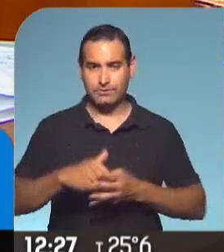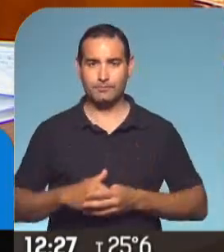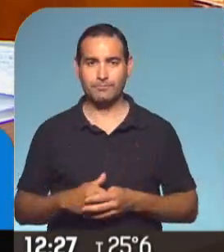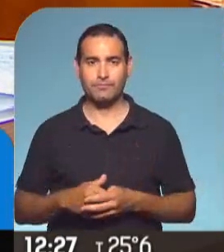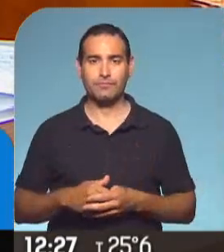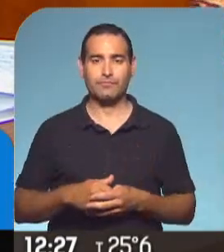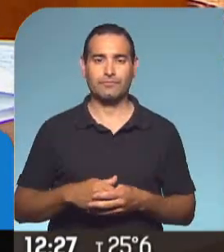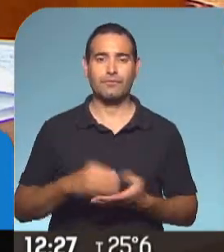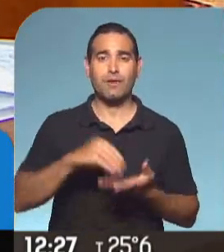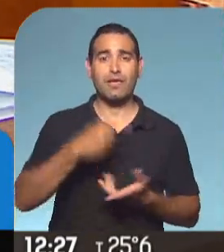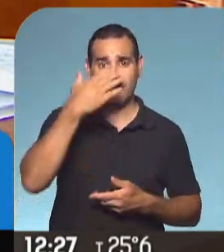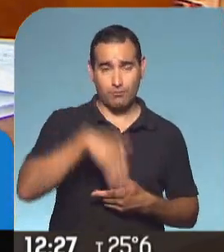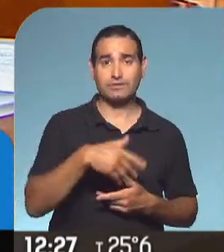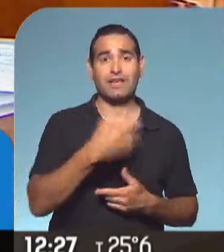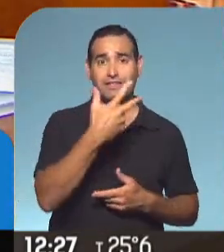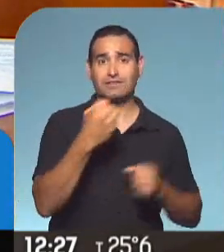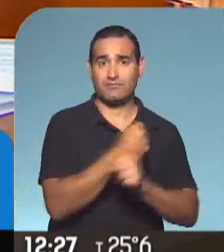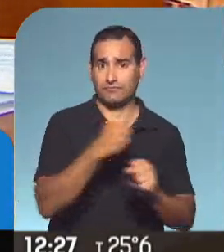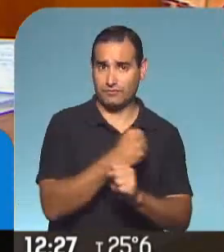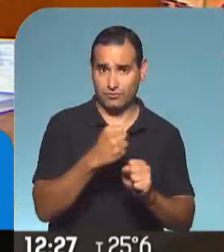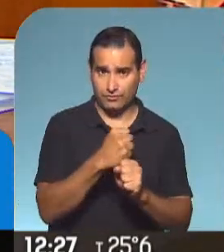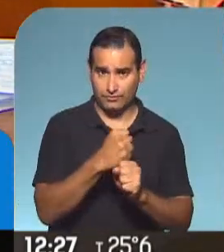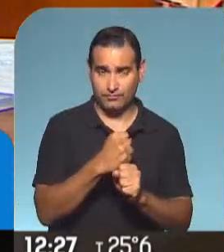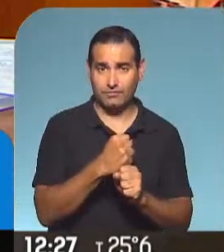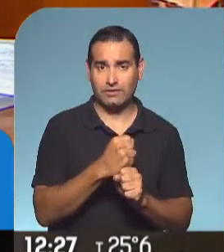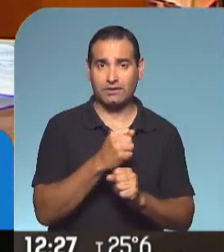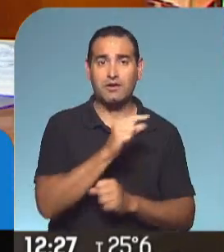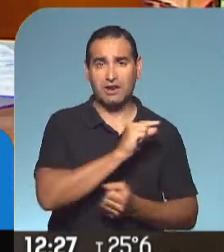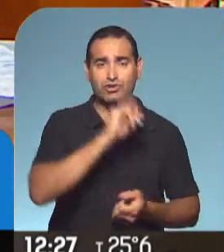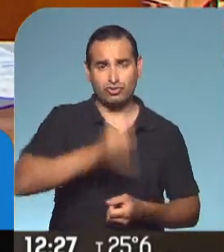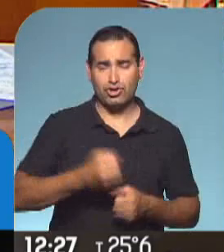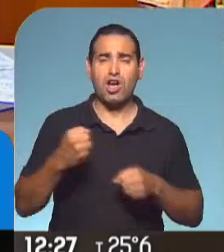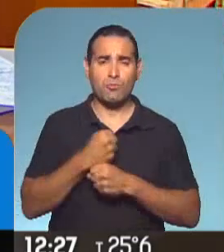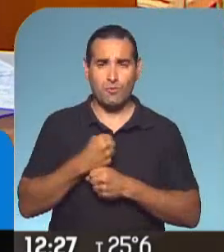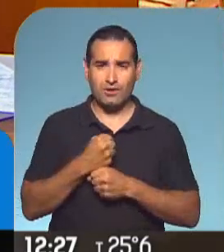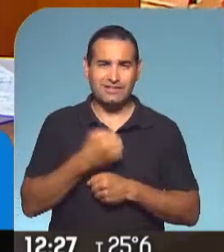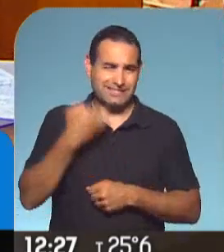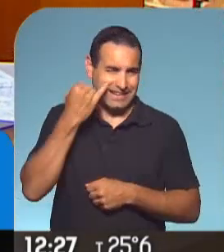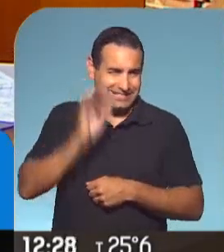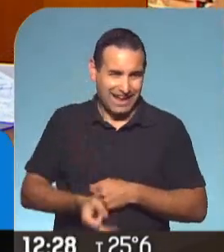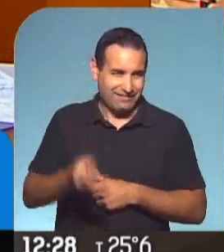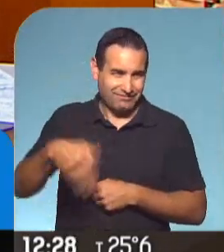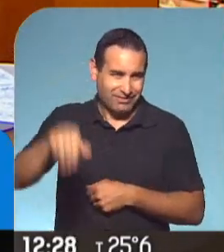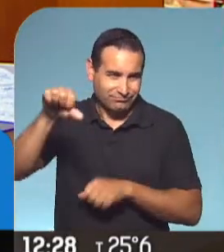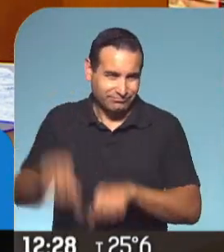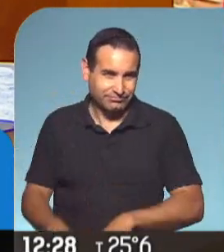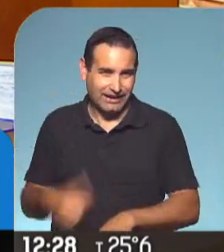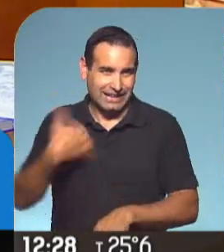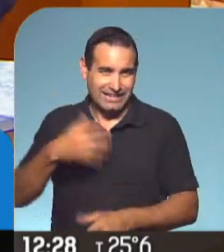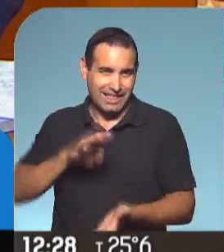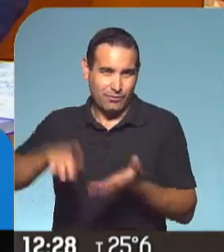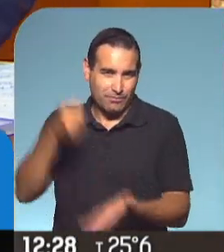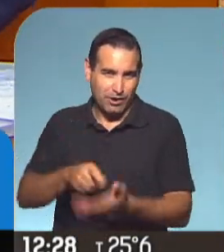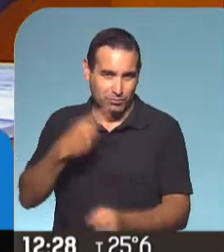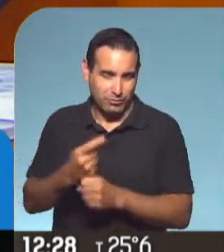3 rectificaciones posteriores, inclusive la ampliación del crédito, donde se aprueba lo que se veía que ya estaba funcionando mal, que no se estaba cumpliendo ni se iba a